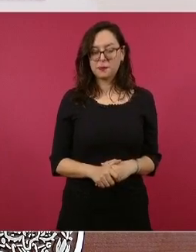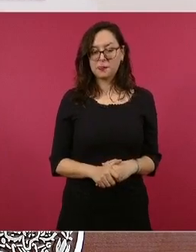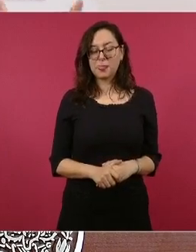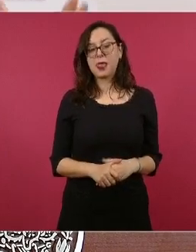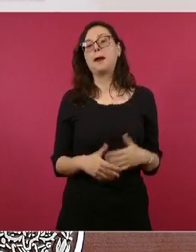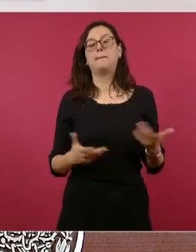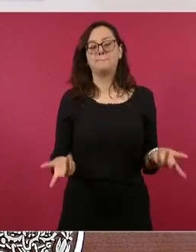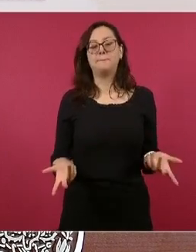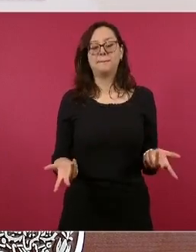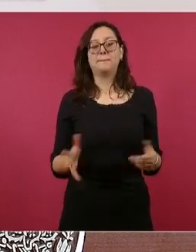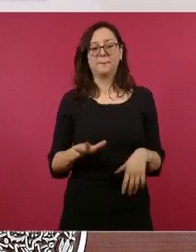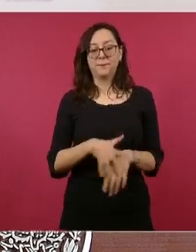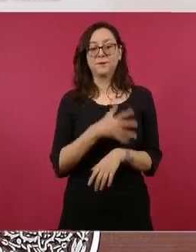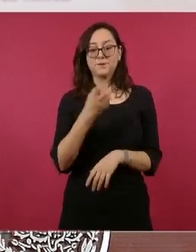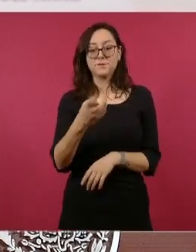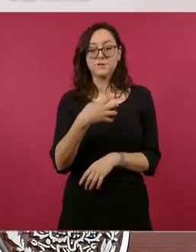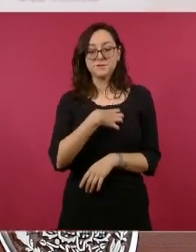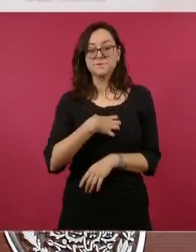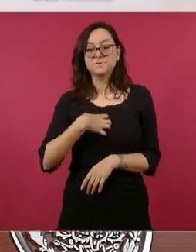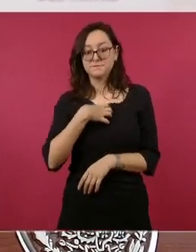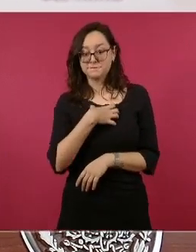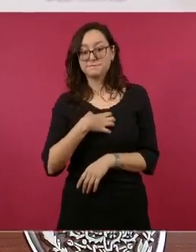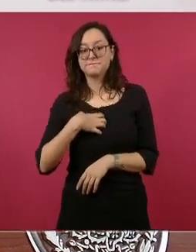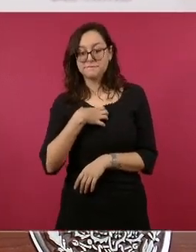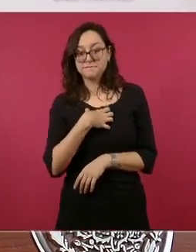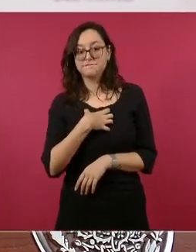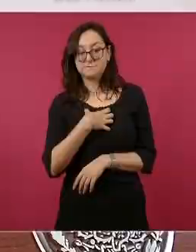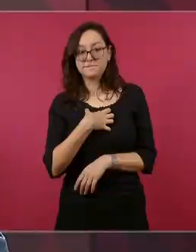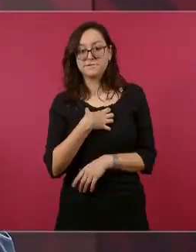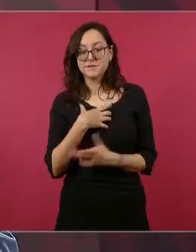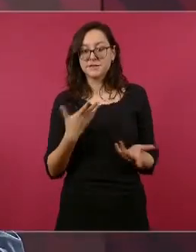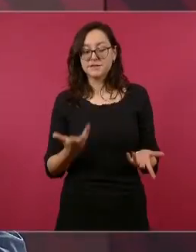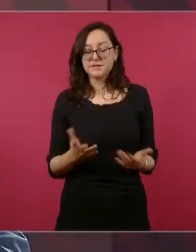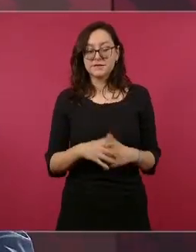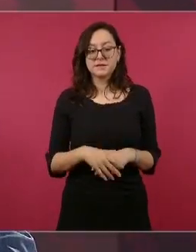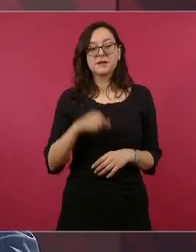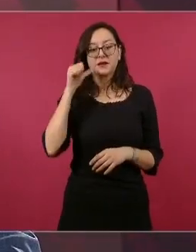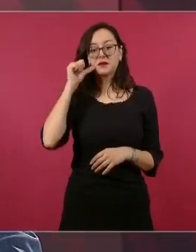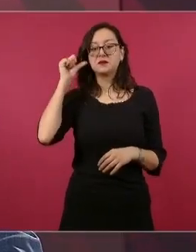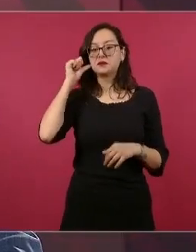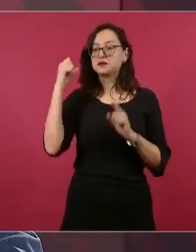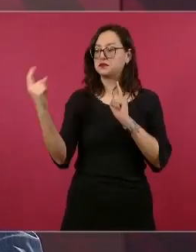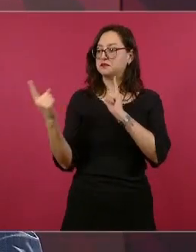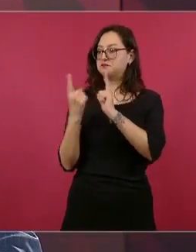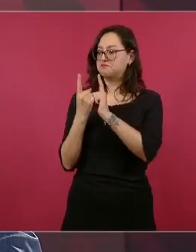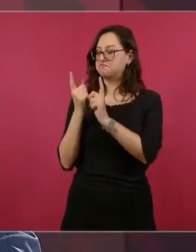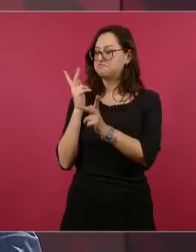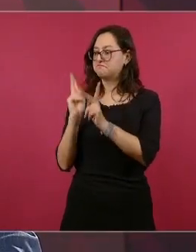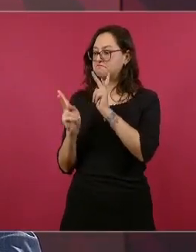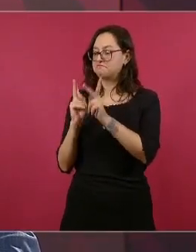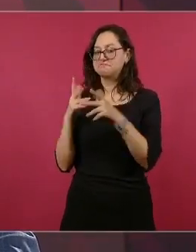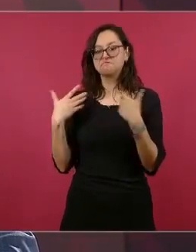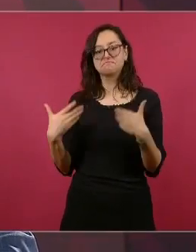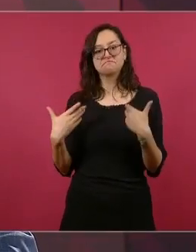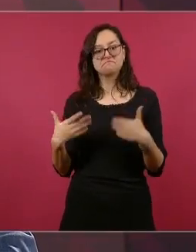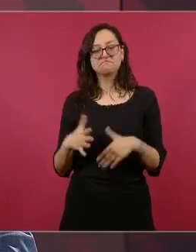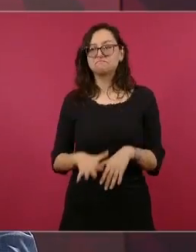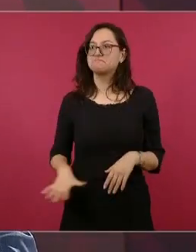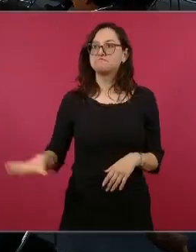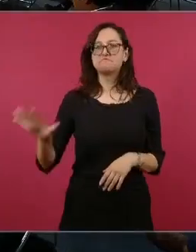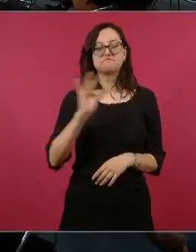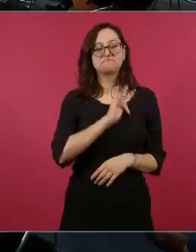estoy por eso pues muy contento y fue muy bueno el encuentro ayer y felicidades a todos